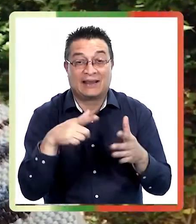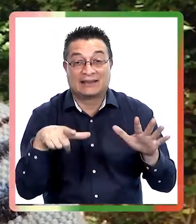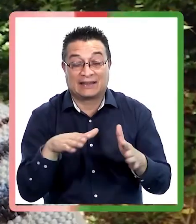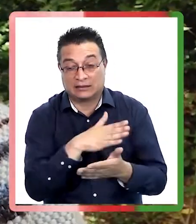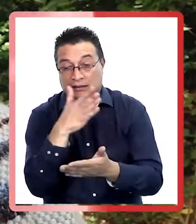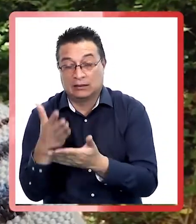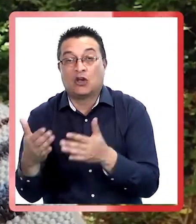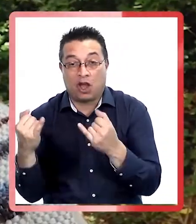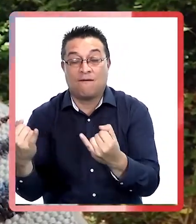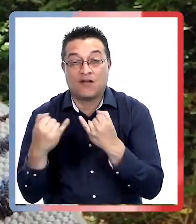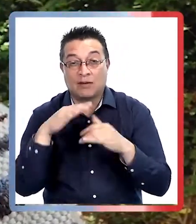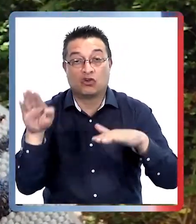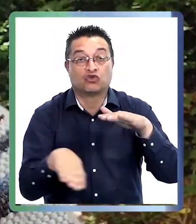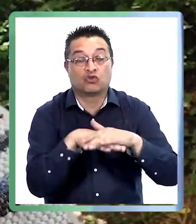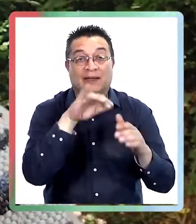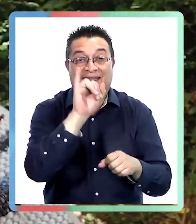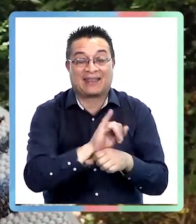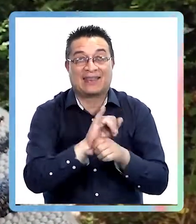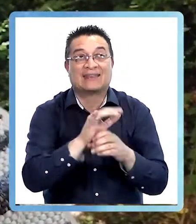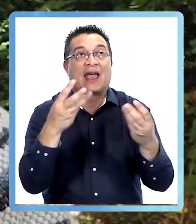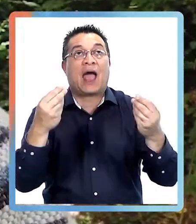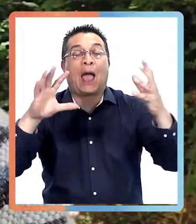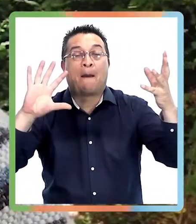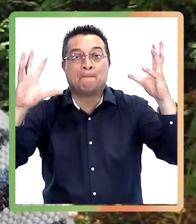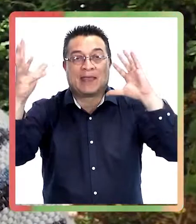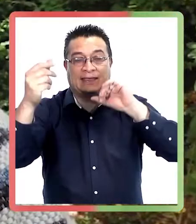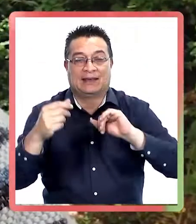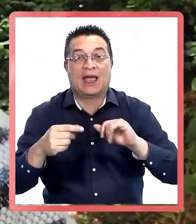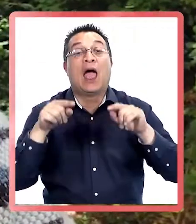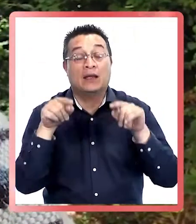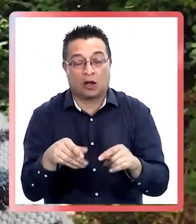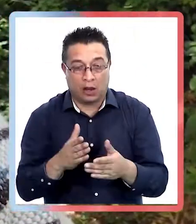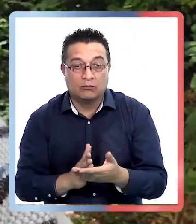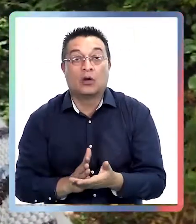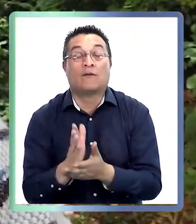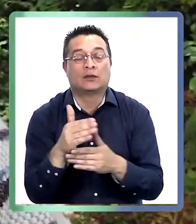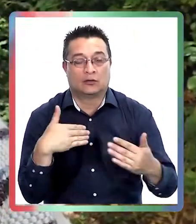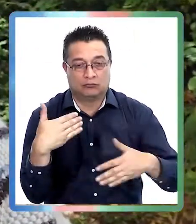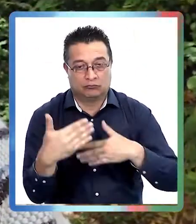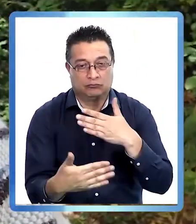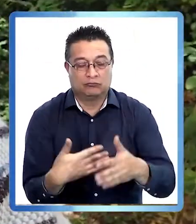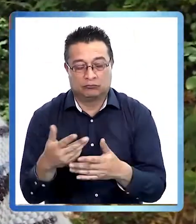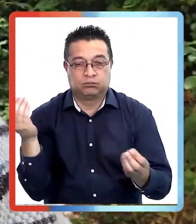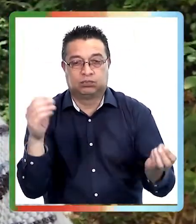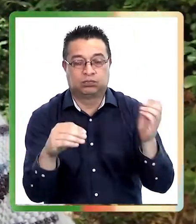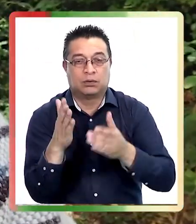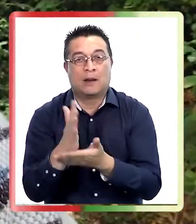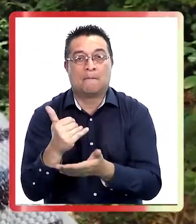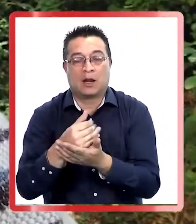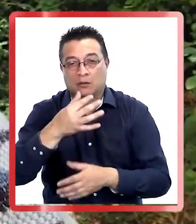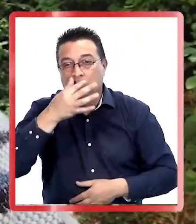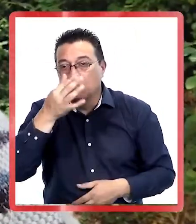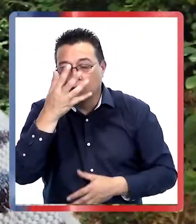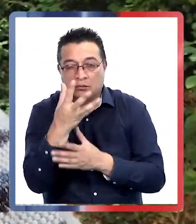2017 y a un informe de la Superintendencia del Medio Ambiente. Con esto se da el inicio al proceso de elaboración de un plan de